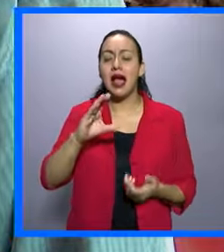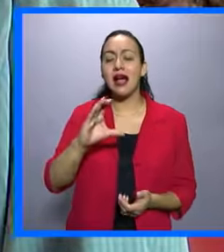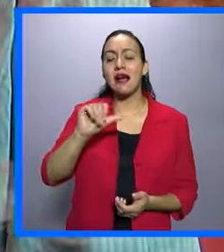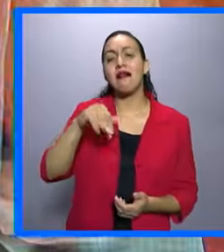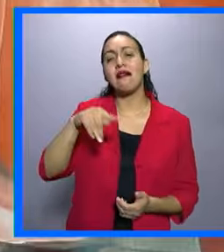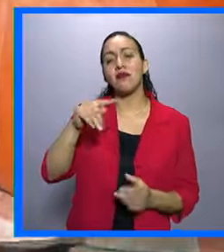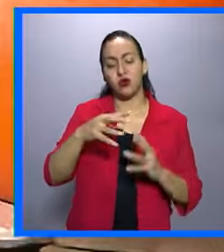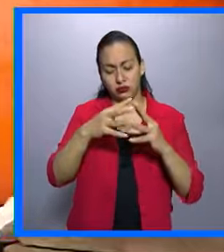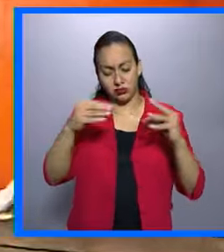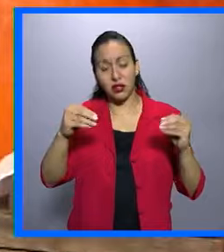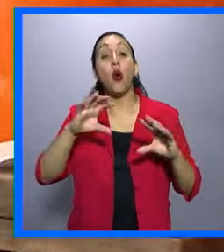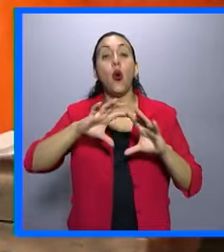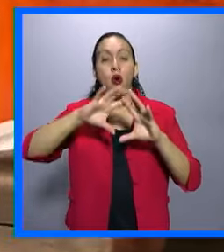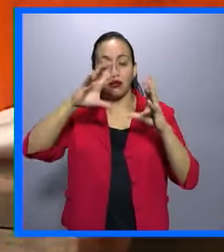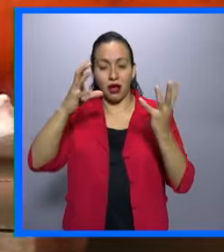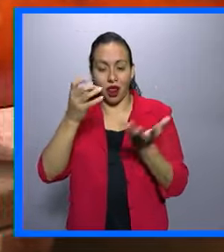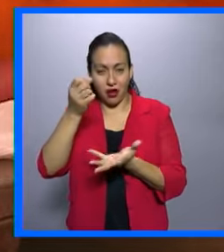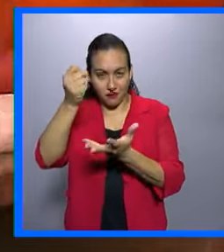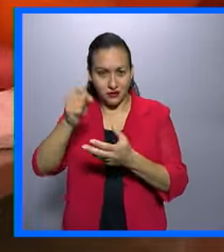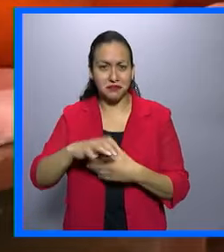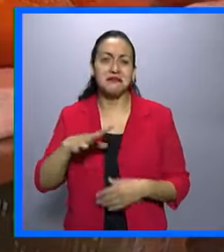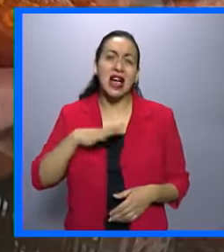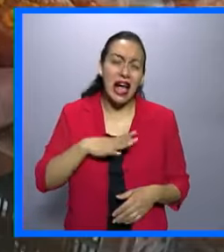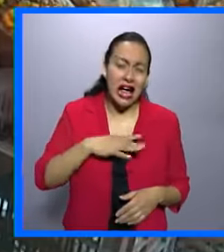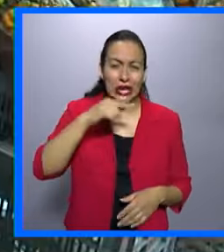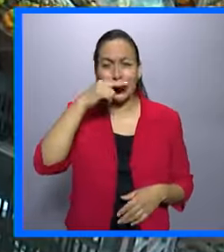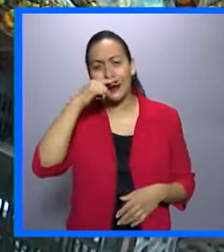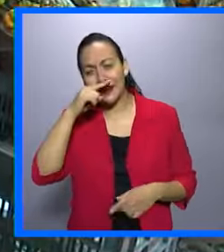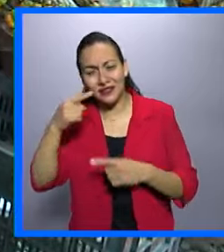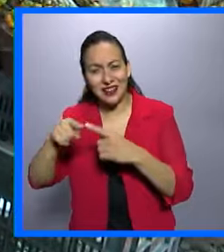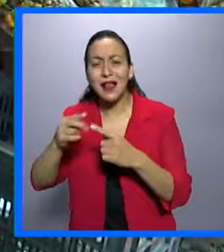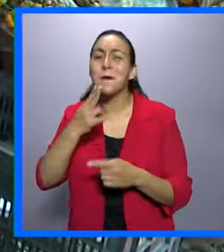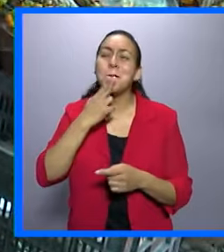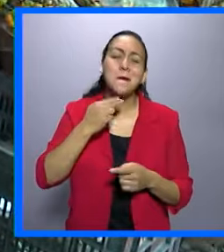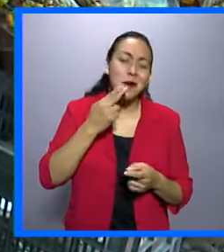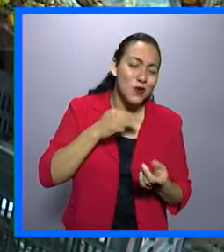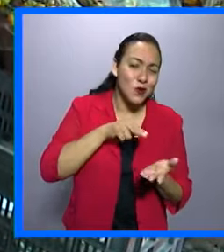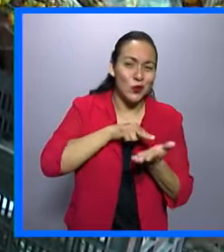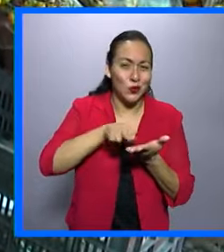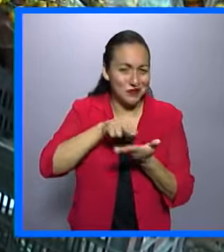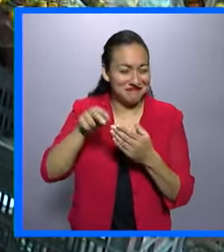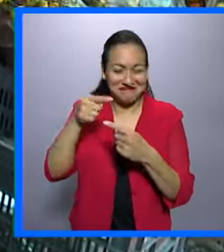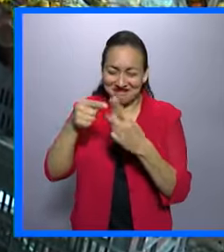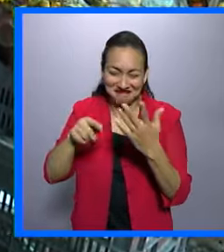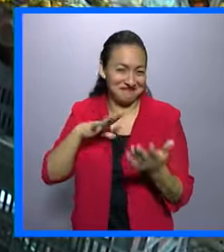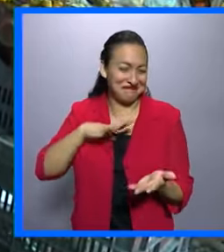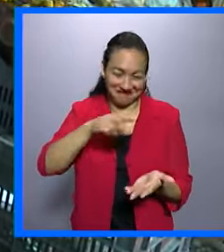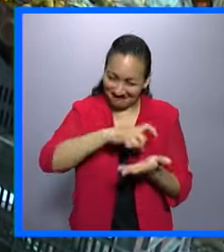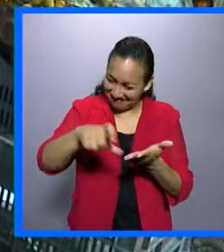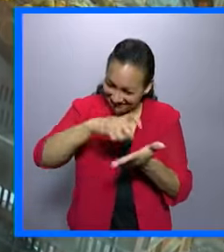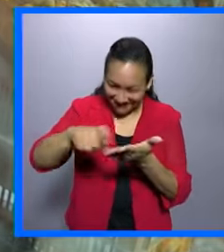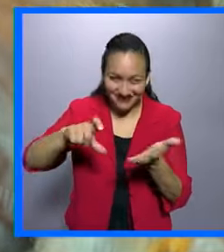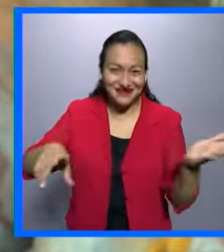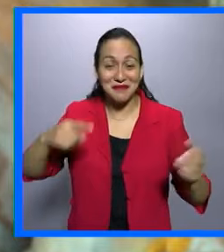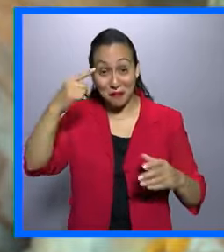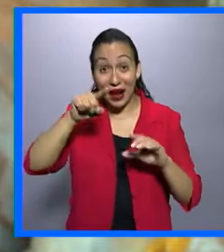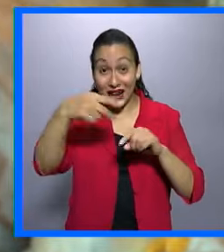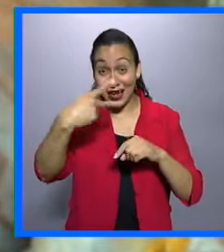y ya hay unas canelitas y eso hay, piloncillos, sí, hay para el complemento para